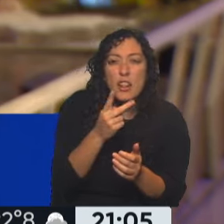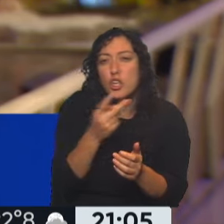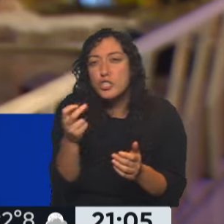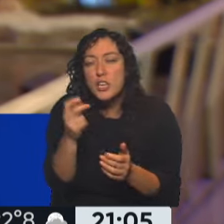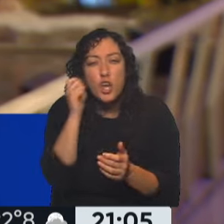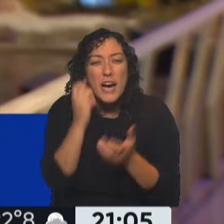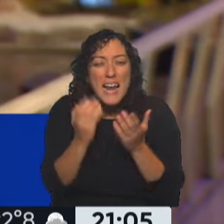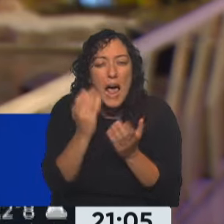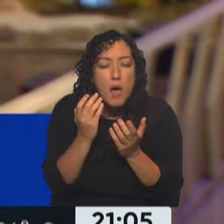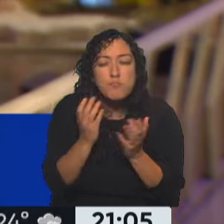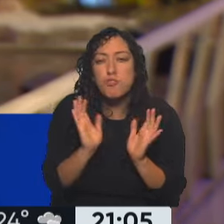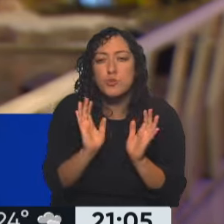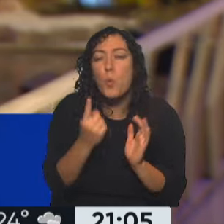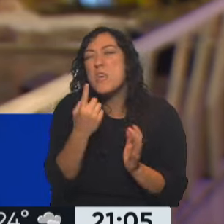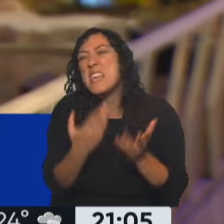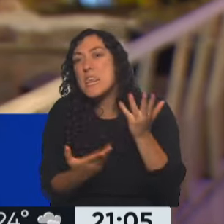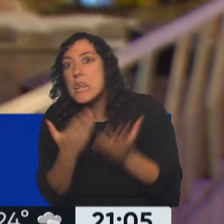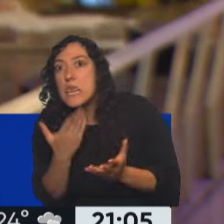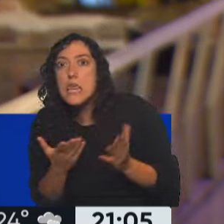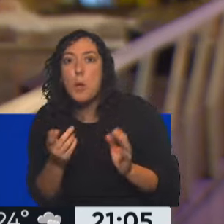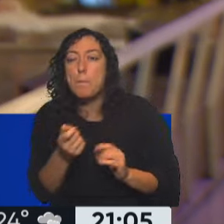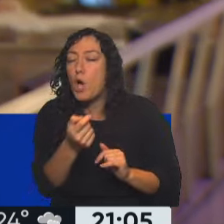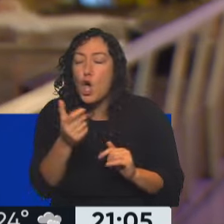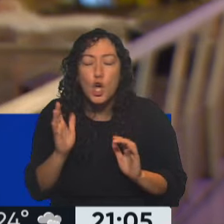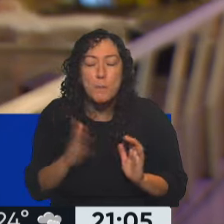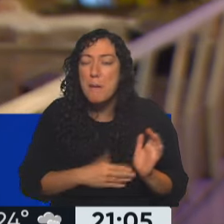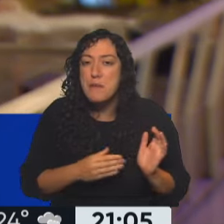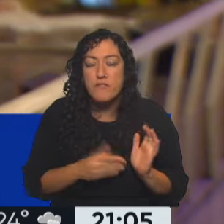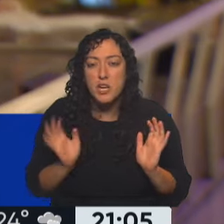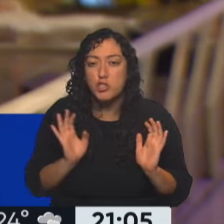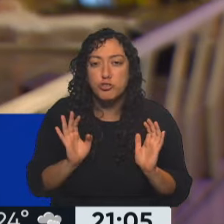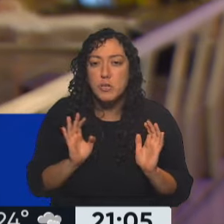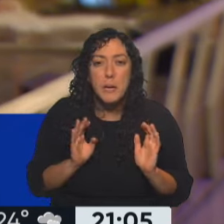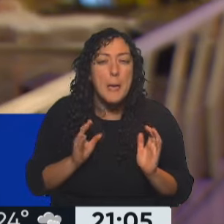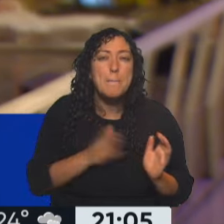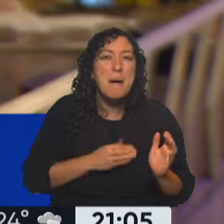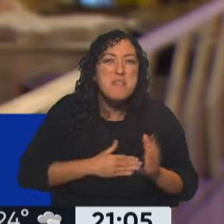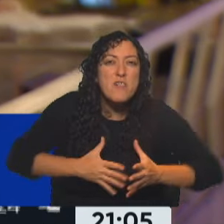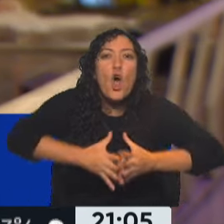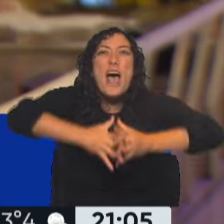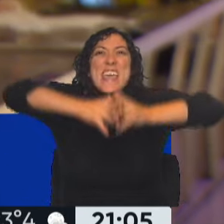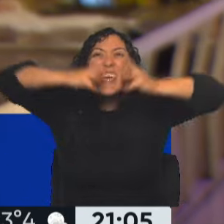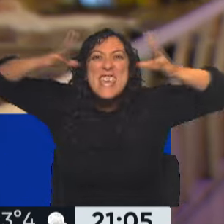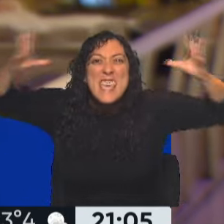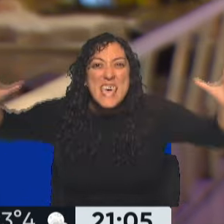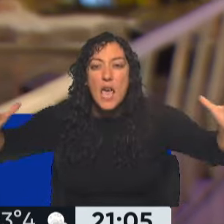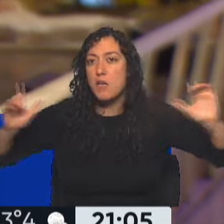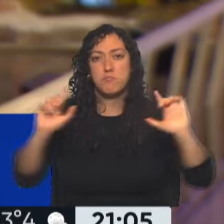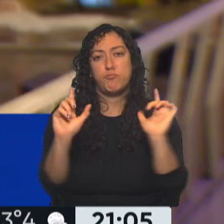Había algunos que pasaban un kilo de peso, pero eran muy pocos. No hubo ningún mamífero gigante. Lo que nosotros